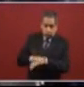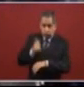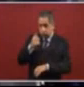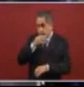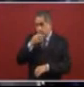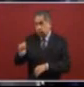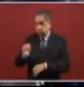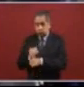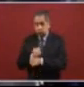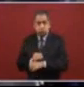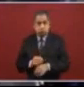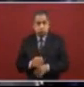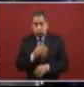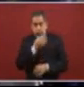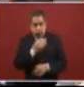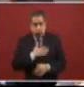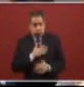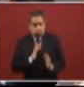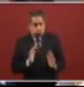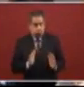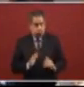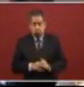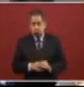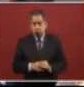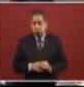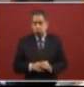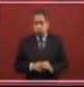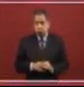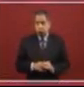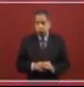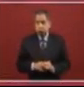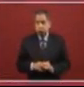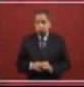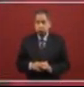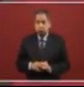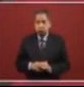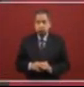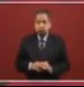esta investigación? No, lo que